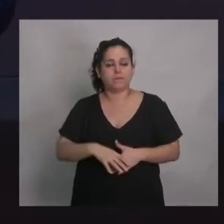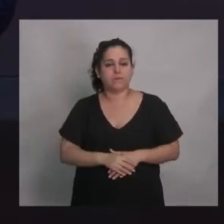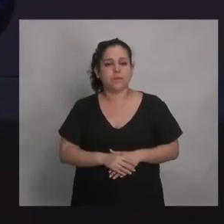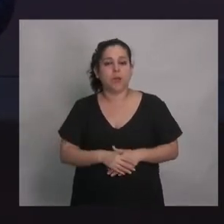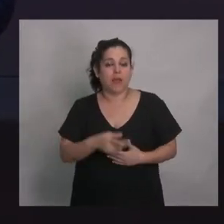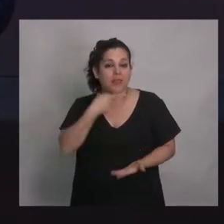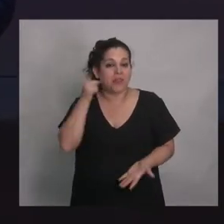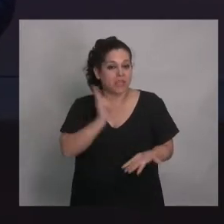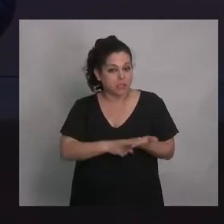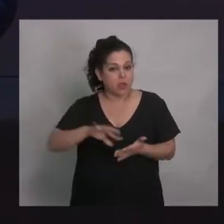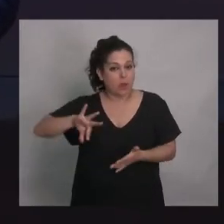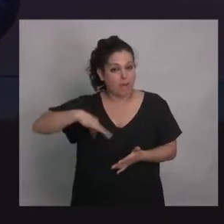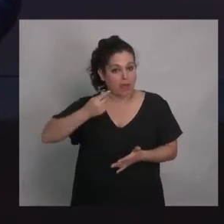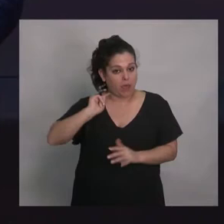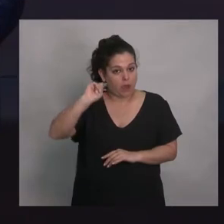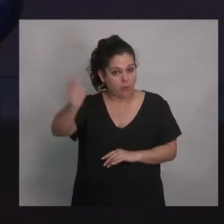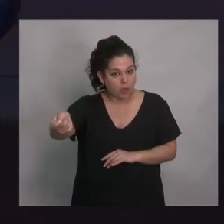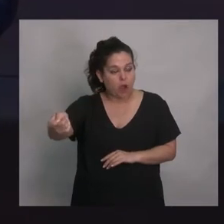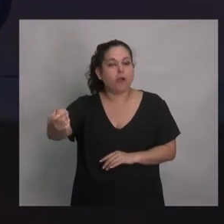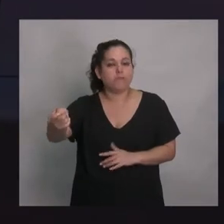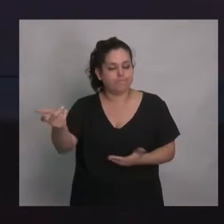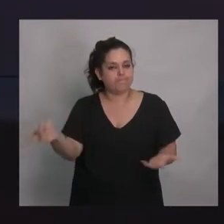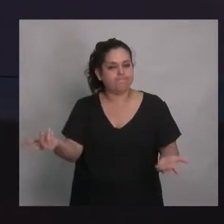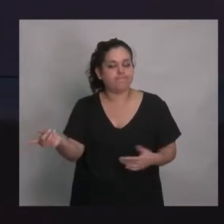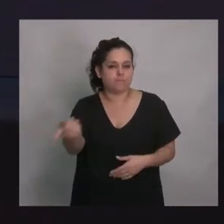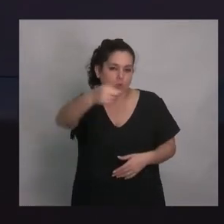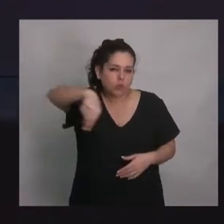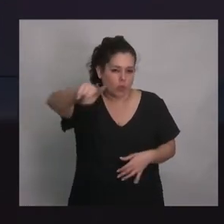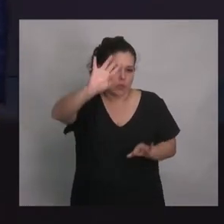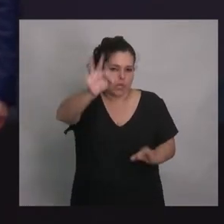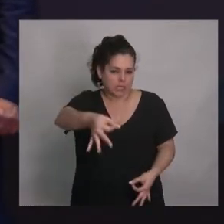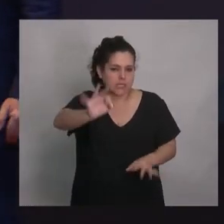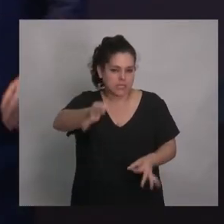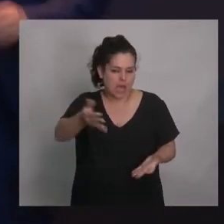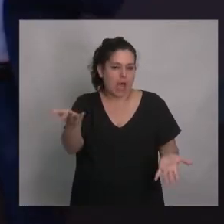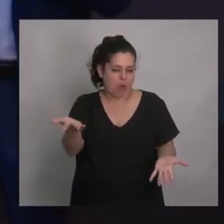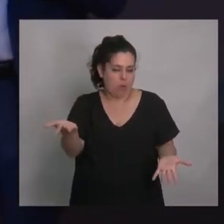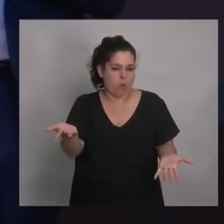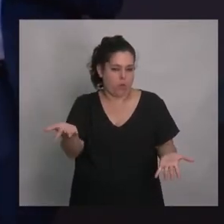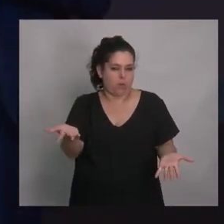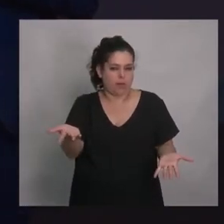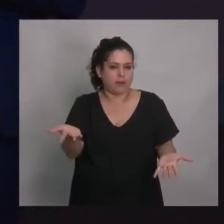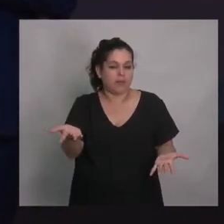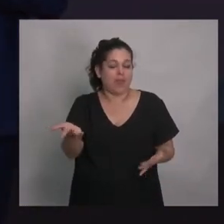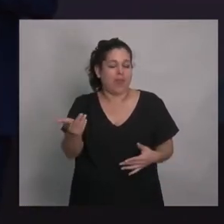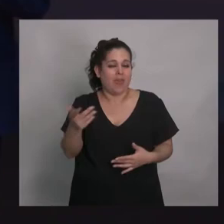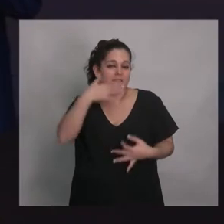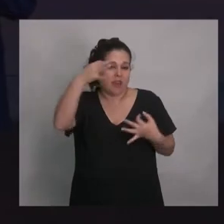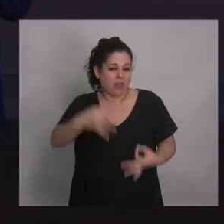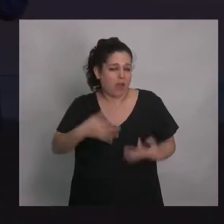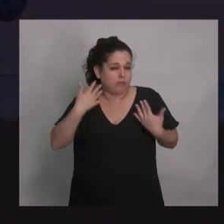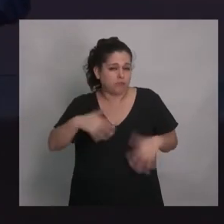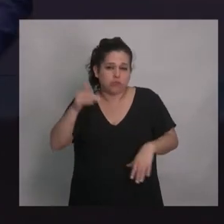la decisión que está vinculada y creo que todos ustedes conocen perfectamente bien de la enorme responsabilidad